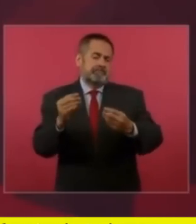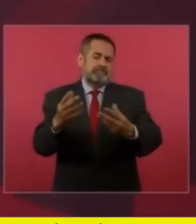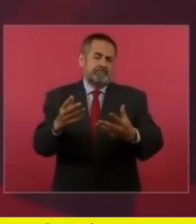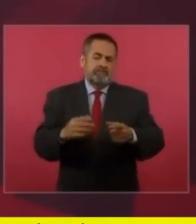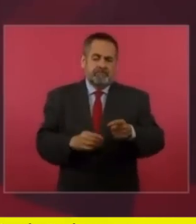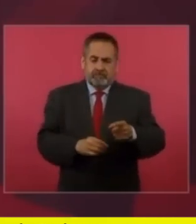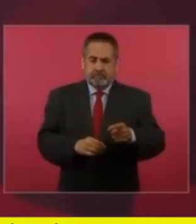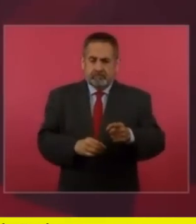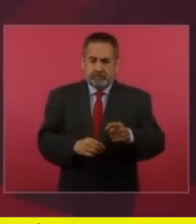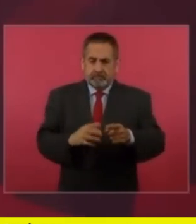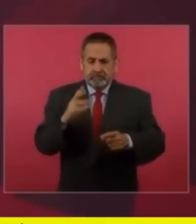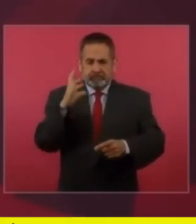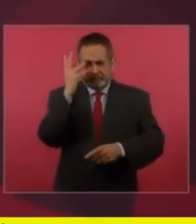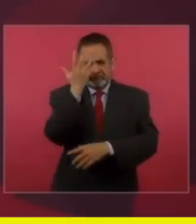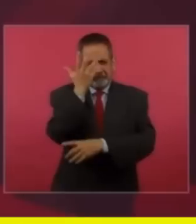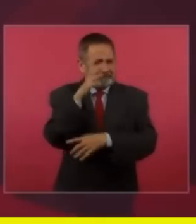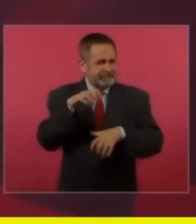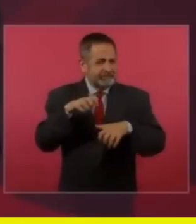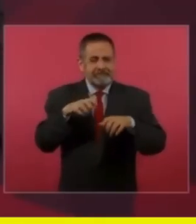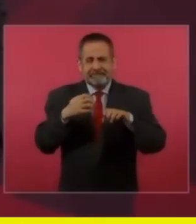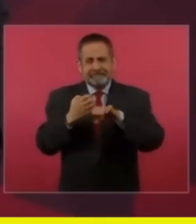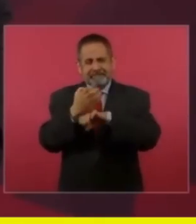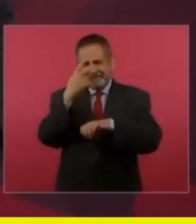Los bosques del Estado de México